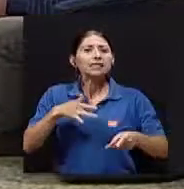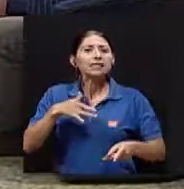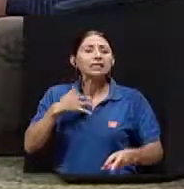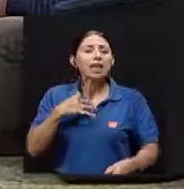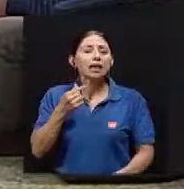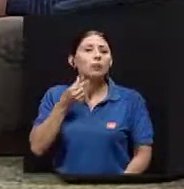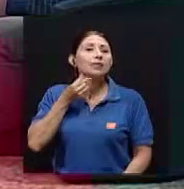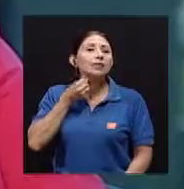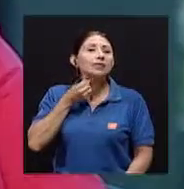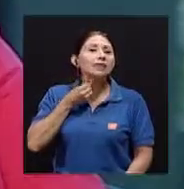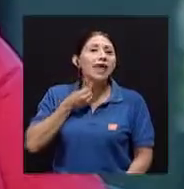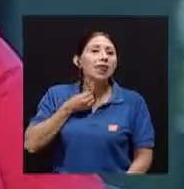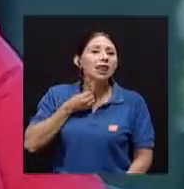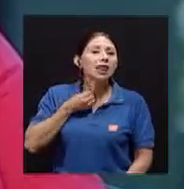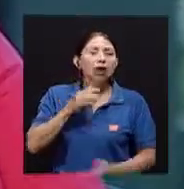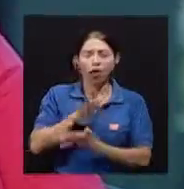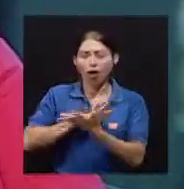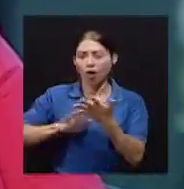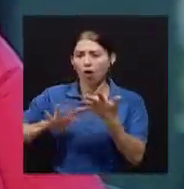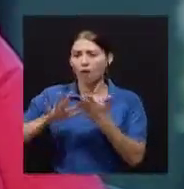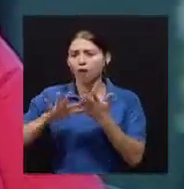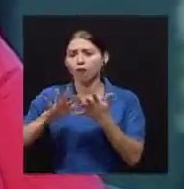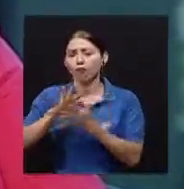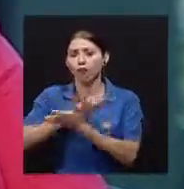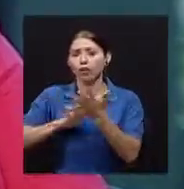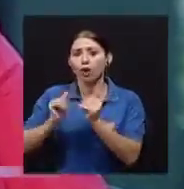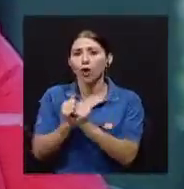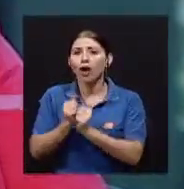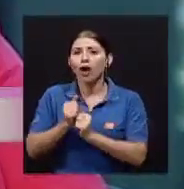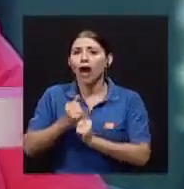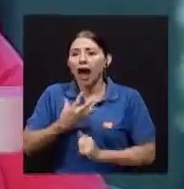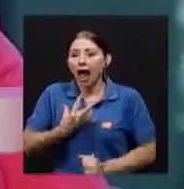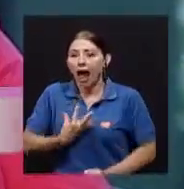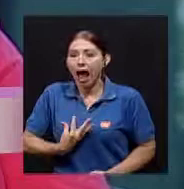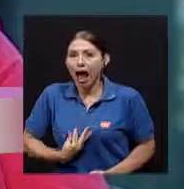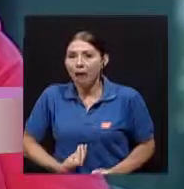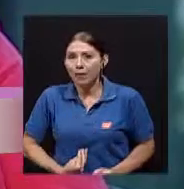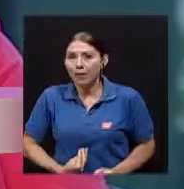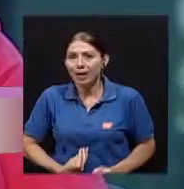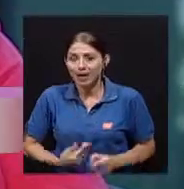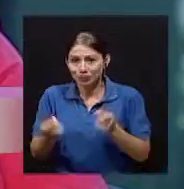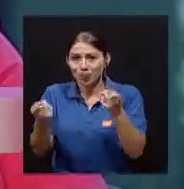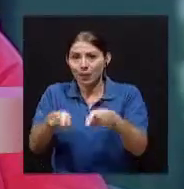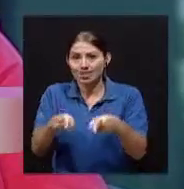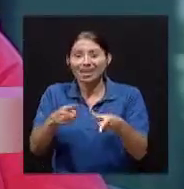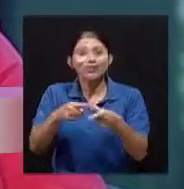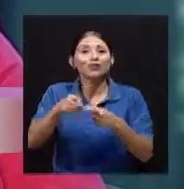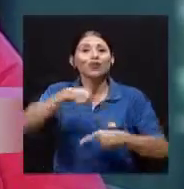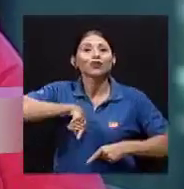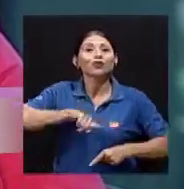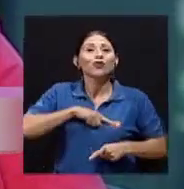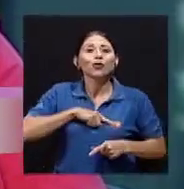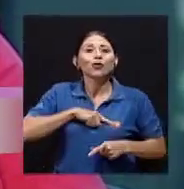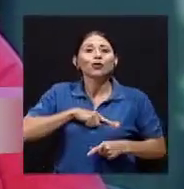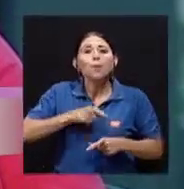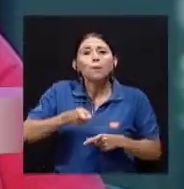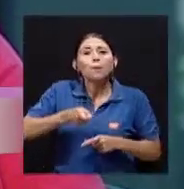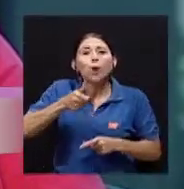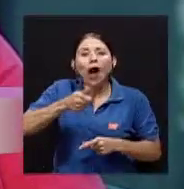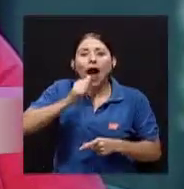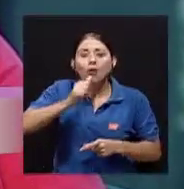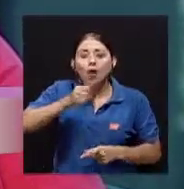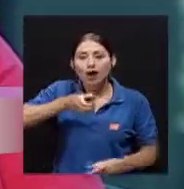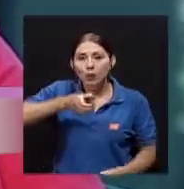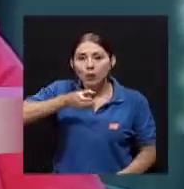con la sensación de hambre. Se da mucho en Costa Rica, que es un país tropical, ¿verdad? Entonces, nos hidratamos muy poco. Cuando hablamos de hidratar es que tomamos poca